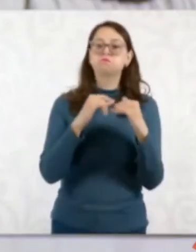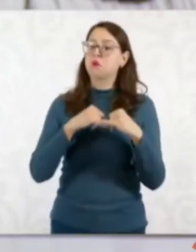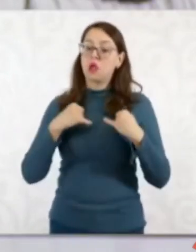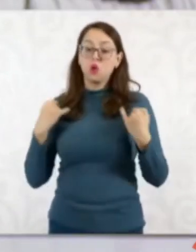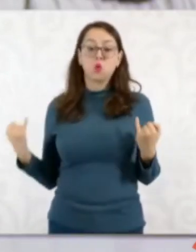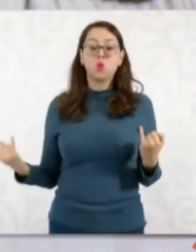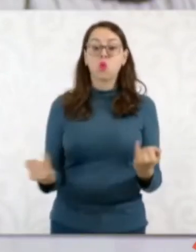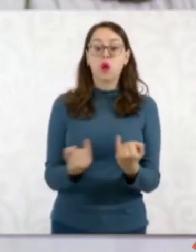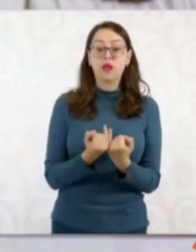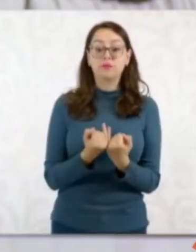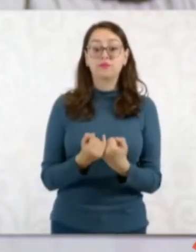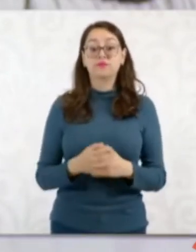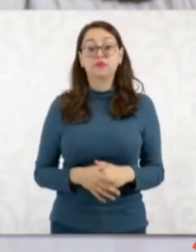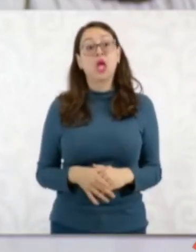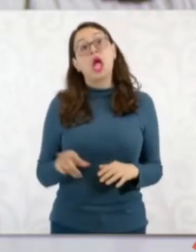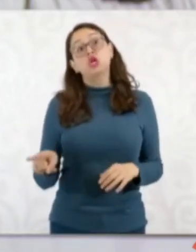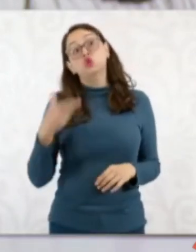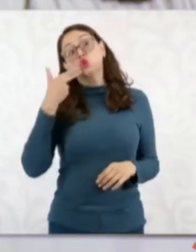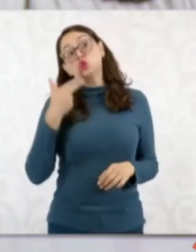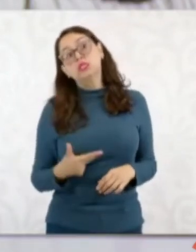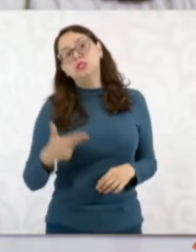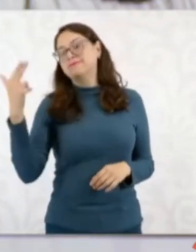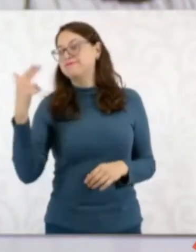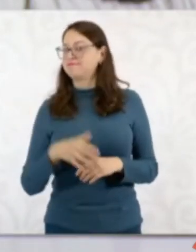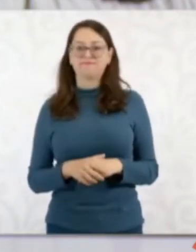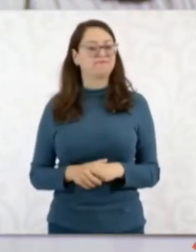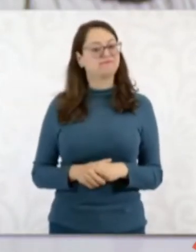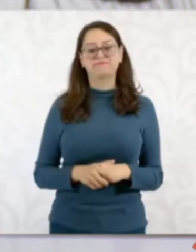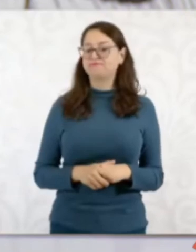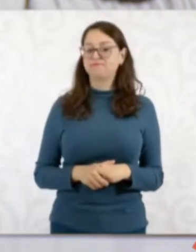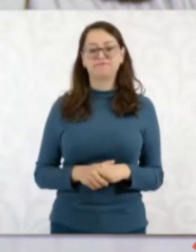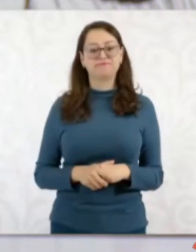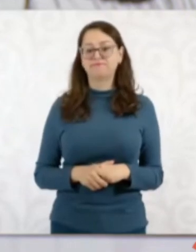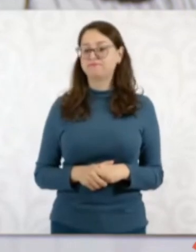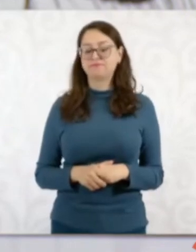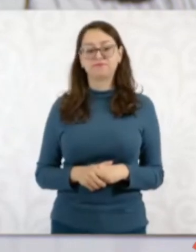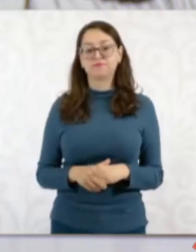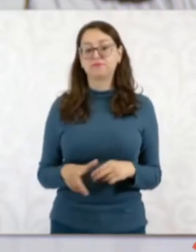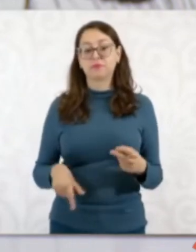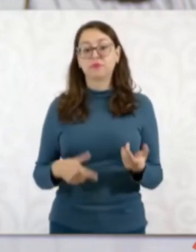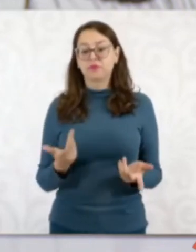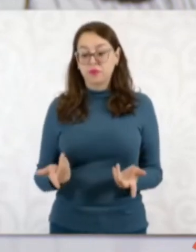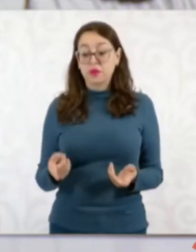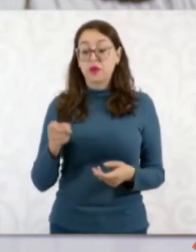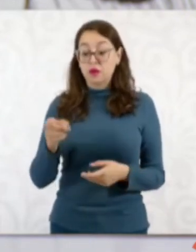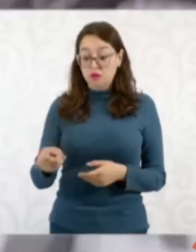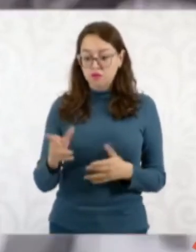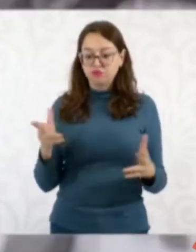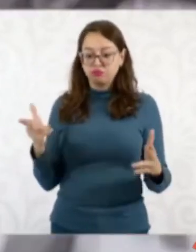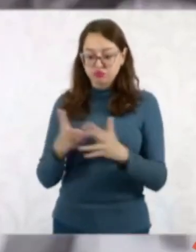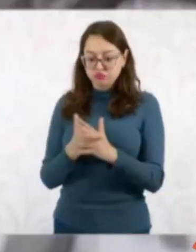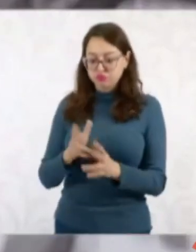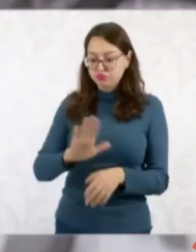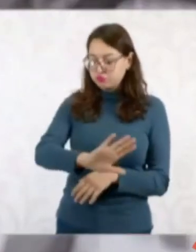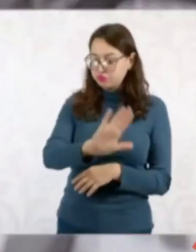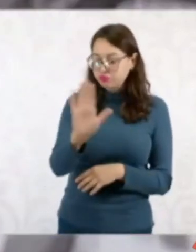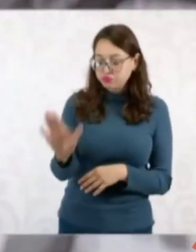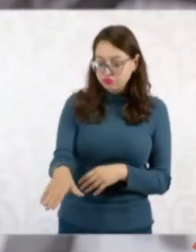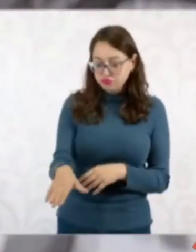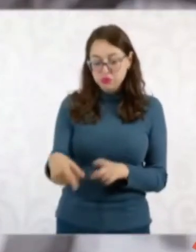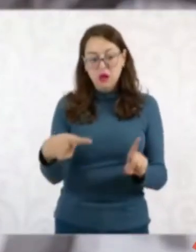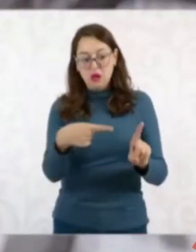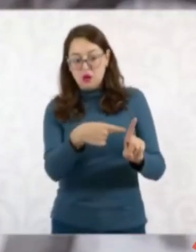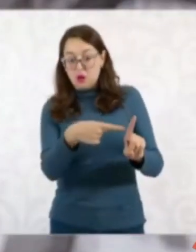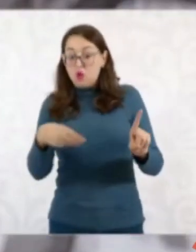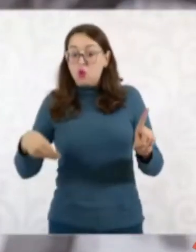ser catalogado como suicidio. Evitar al máximo que si se conoce la presunción del